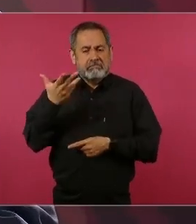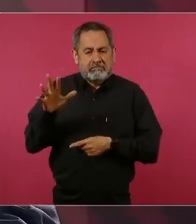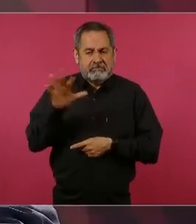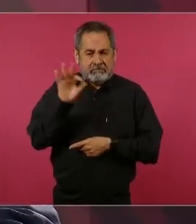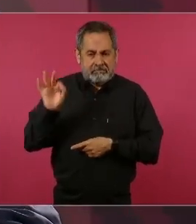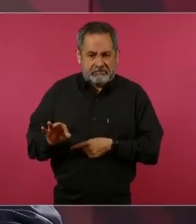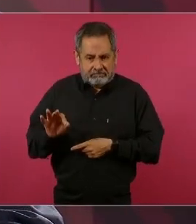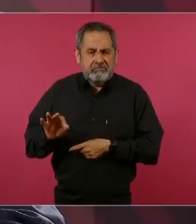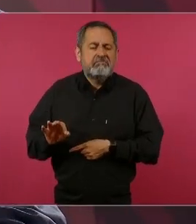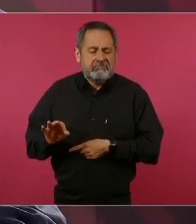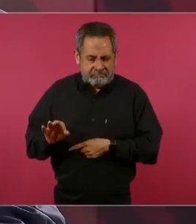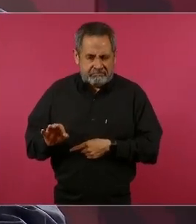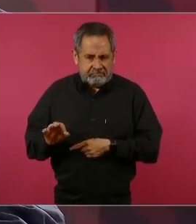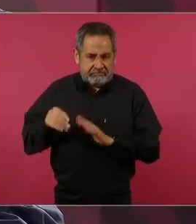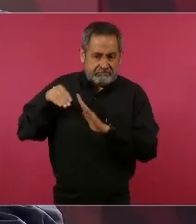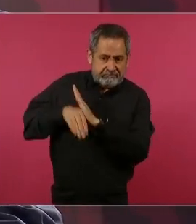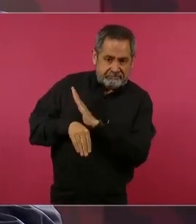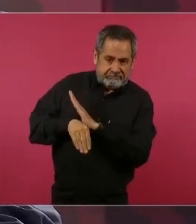Apreciación,